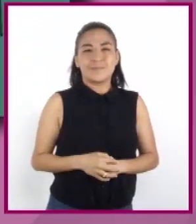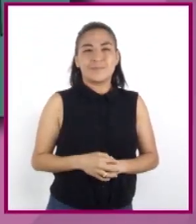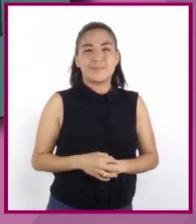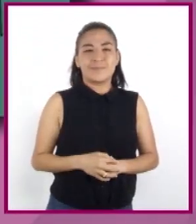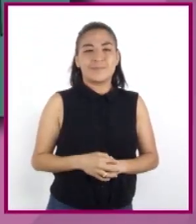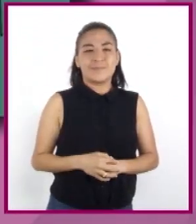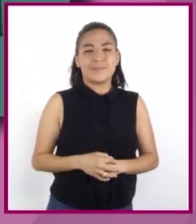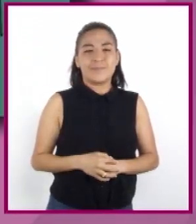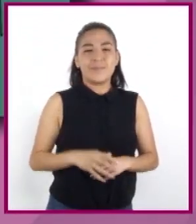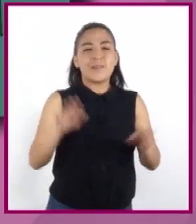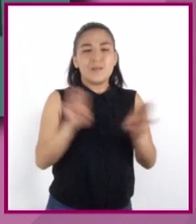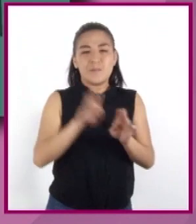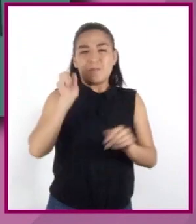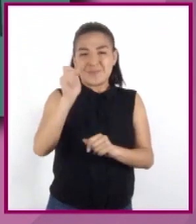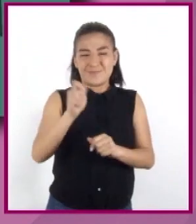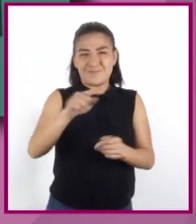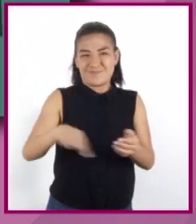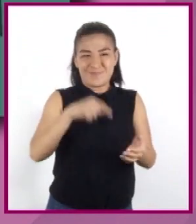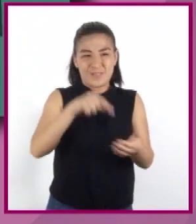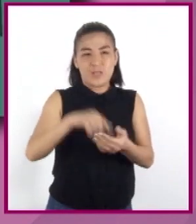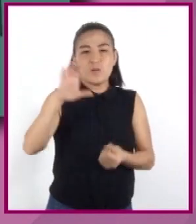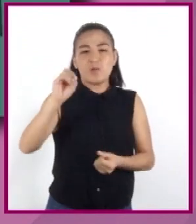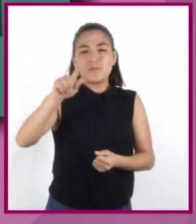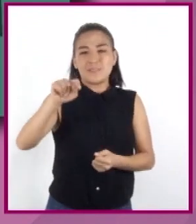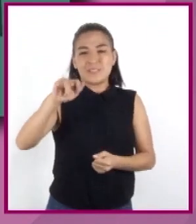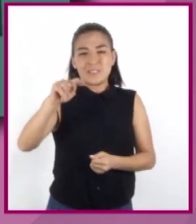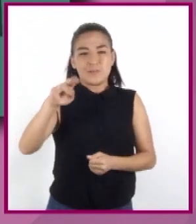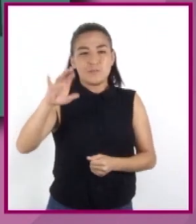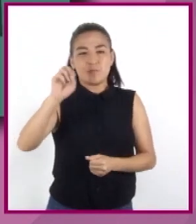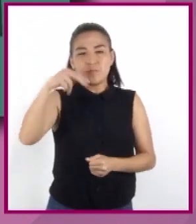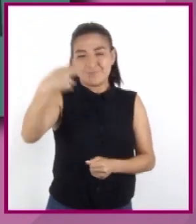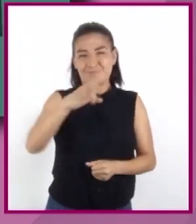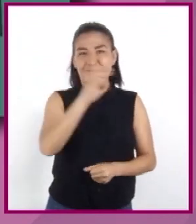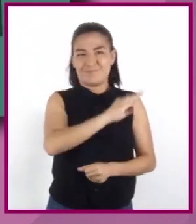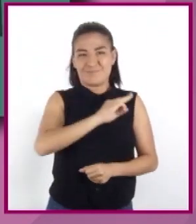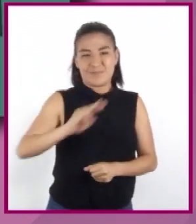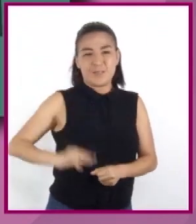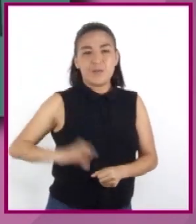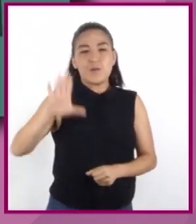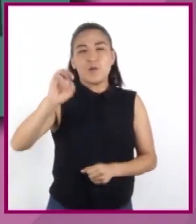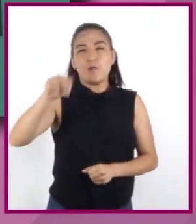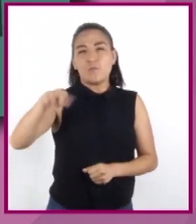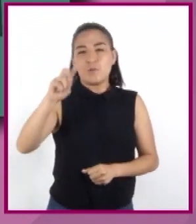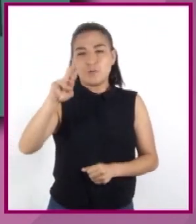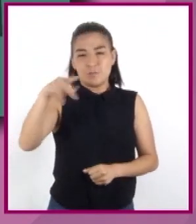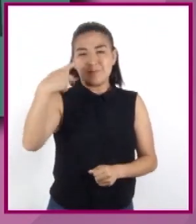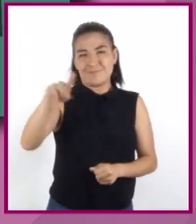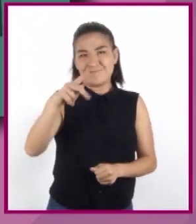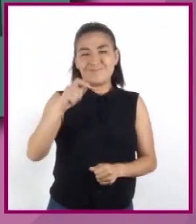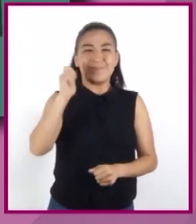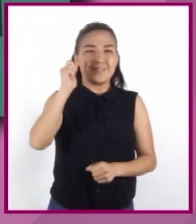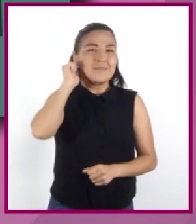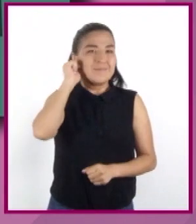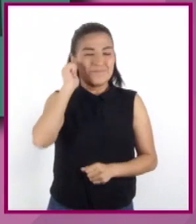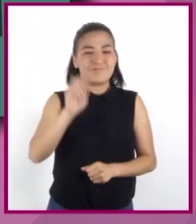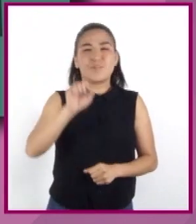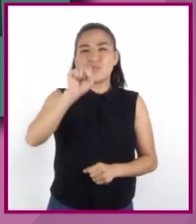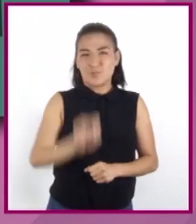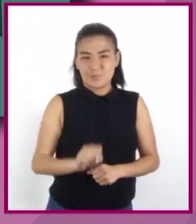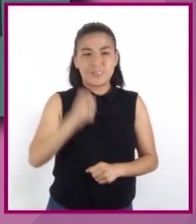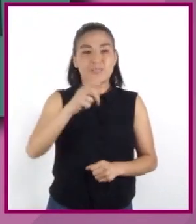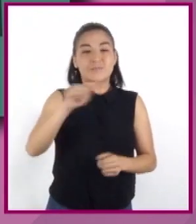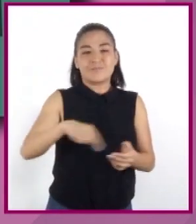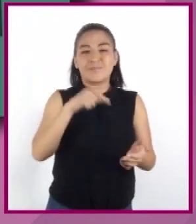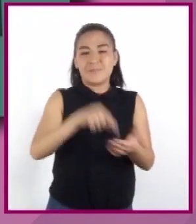Lalo vive en la ciudad de Constitución, justo en el municipio de Comondú, en el estado de Baja California Sur, en el corazón del